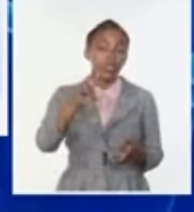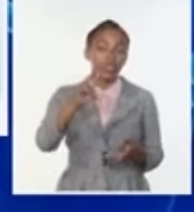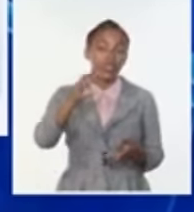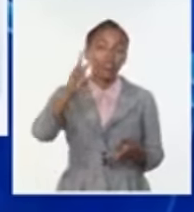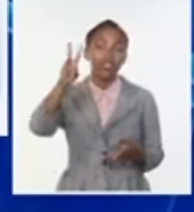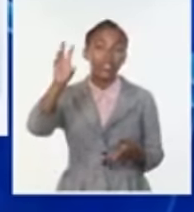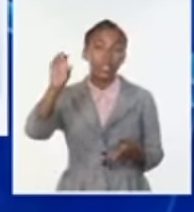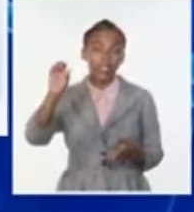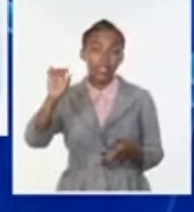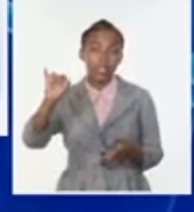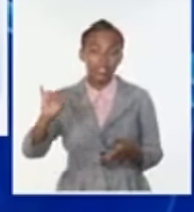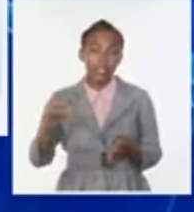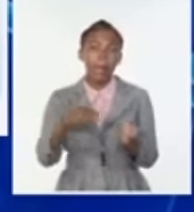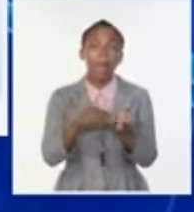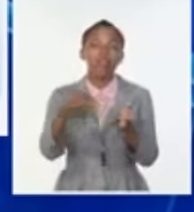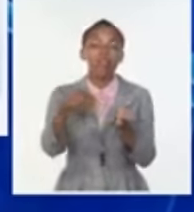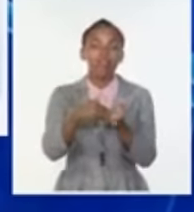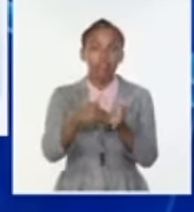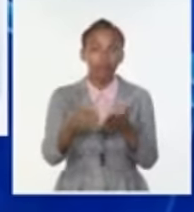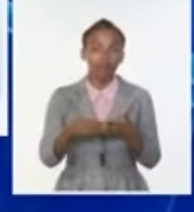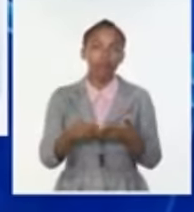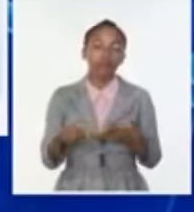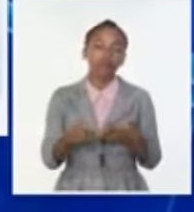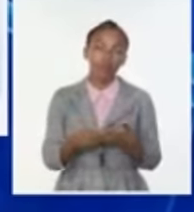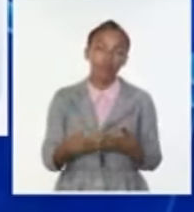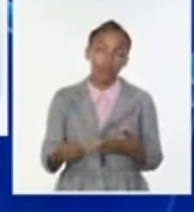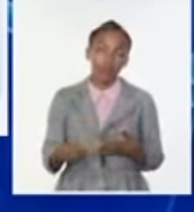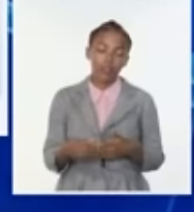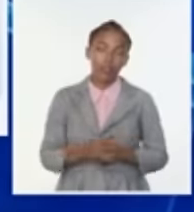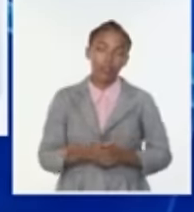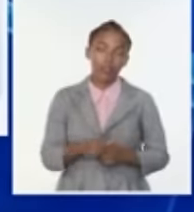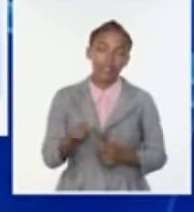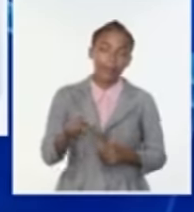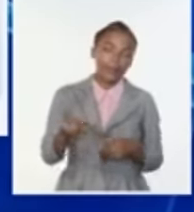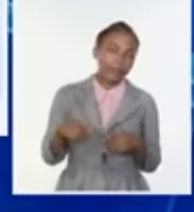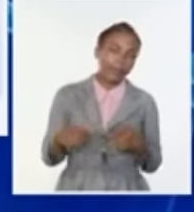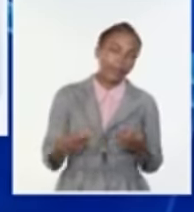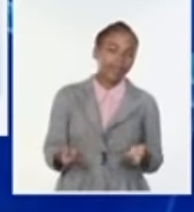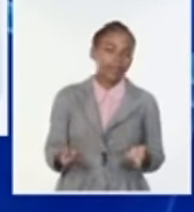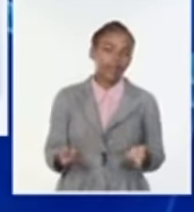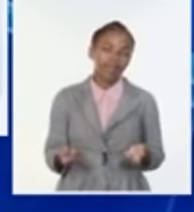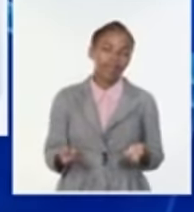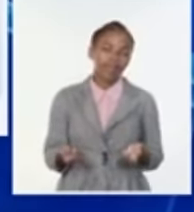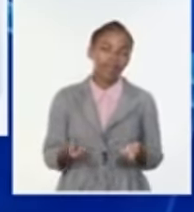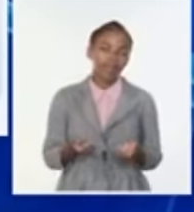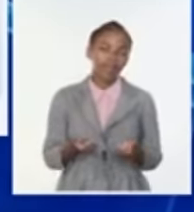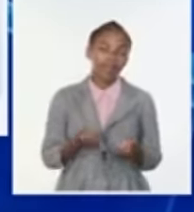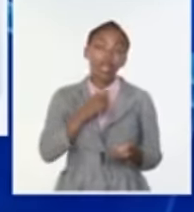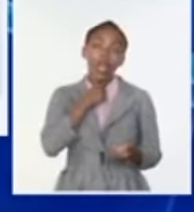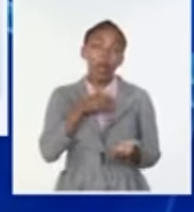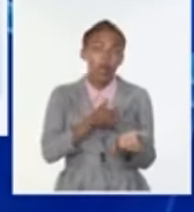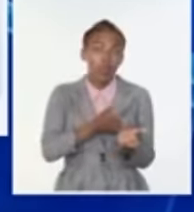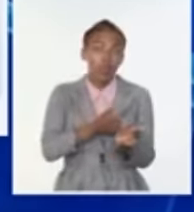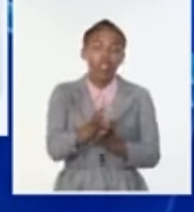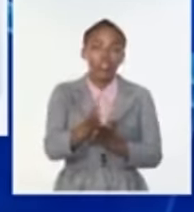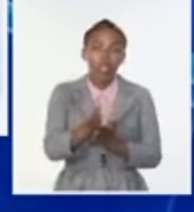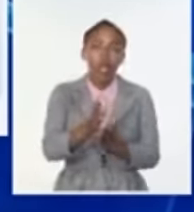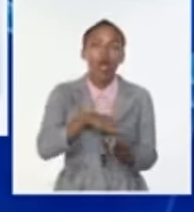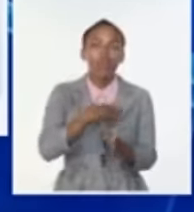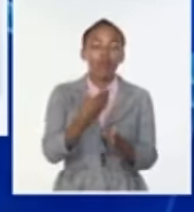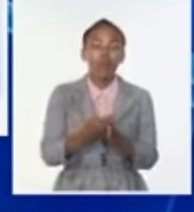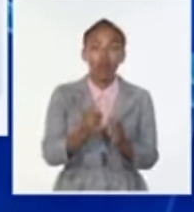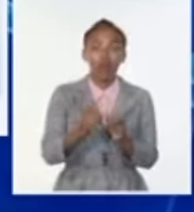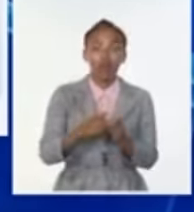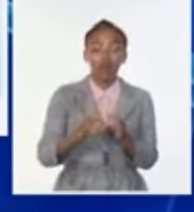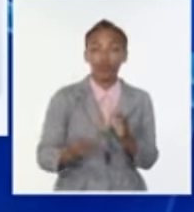936 millones de dólares. Tendencia que, de continuar, superaría el monto que tienen planificado